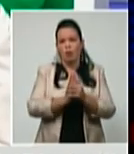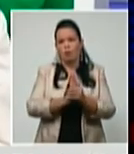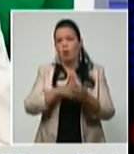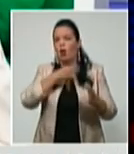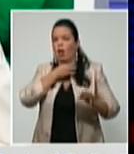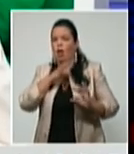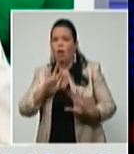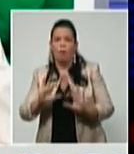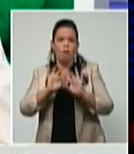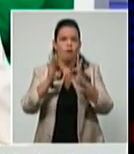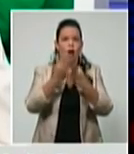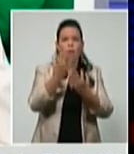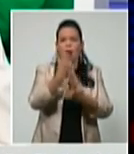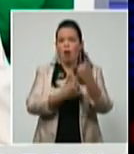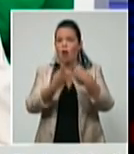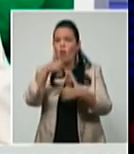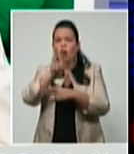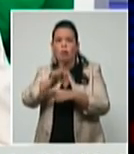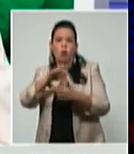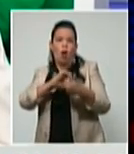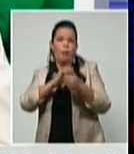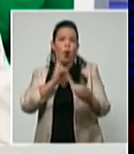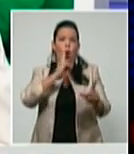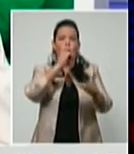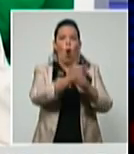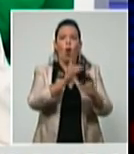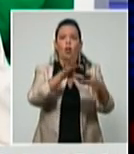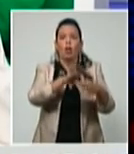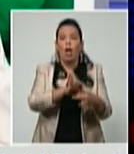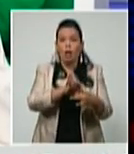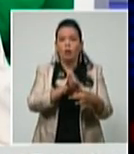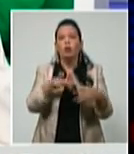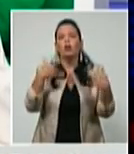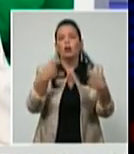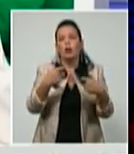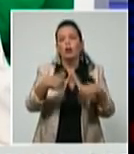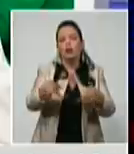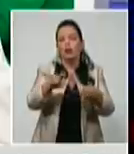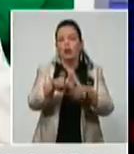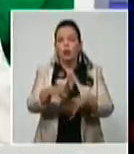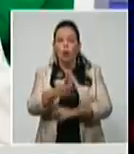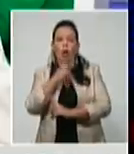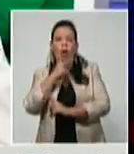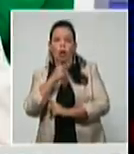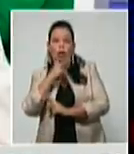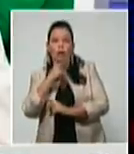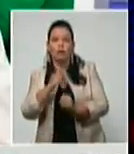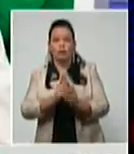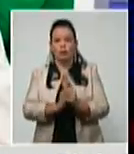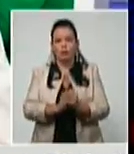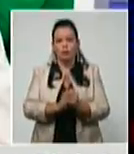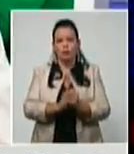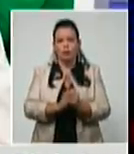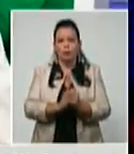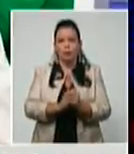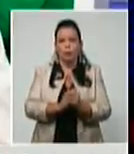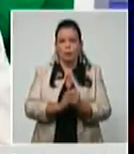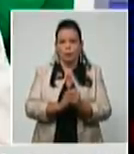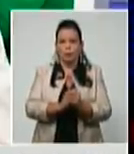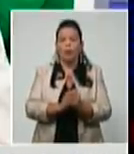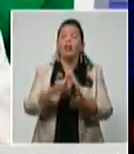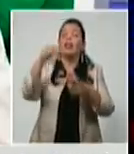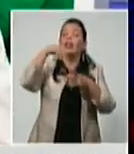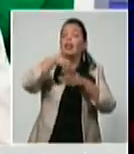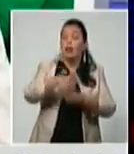casos positivos y por lo tanto se mantienen con ingreso, con aislamiento en su